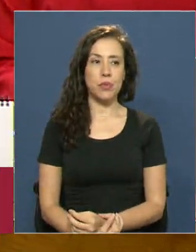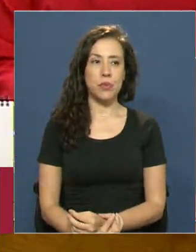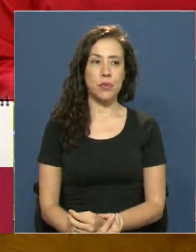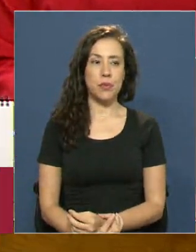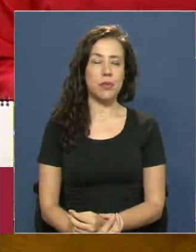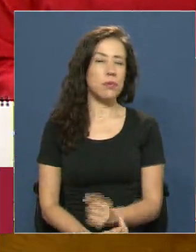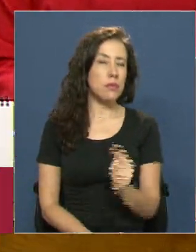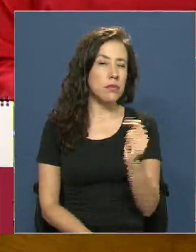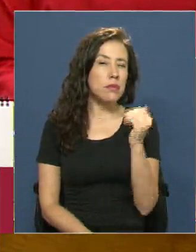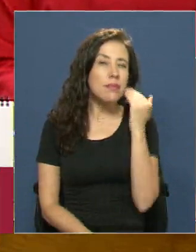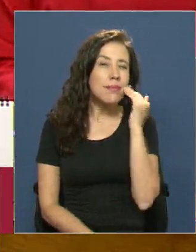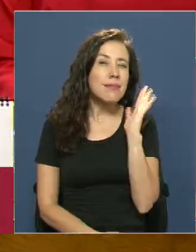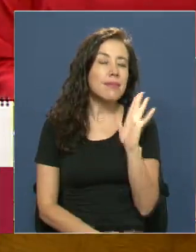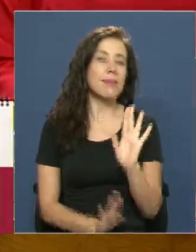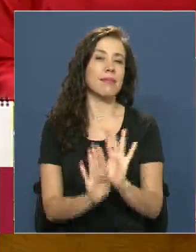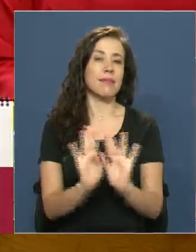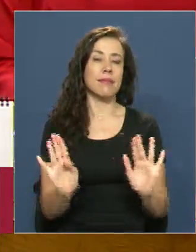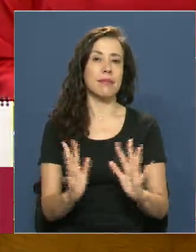Estamos casi listos.